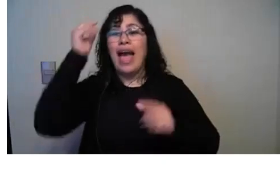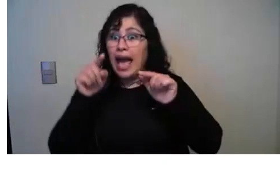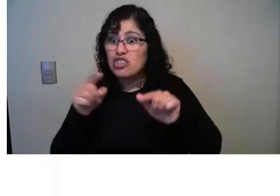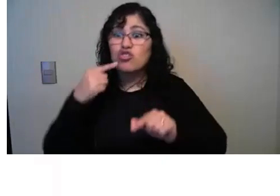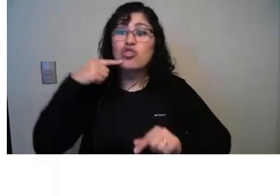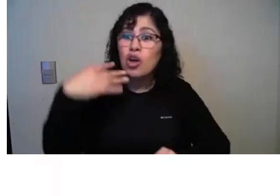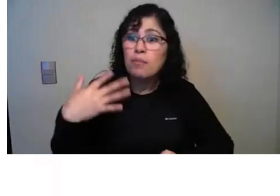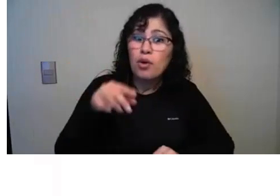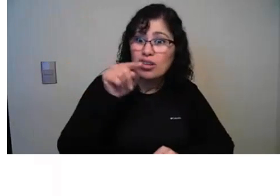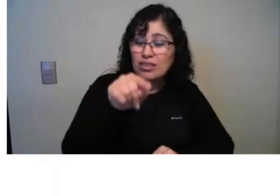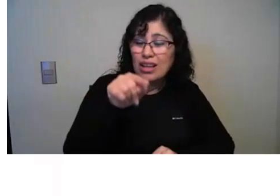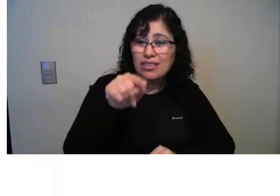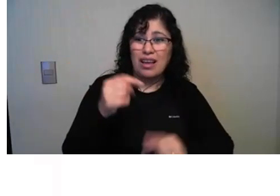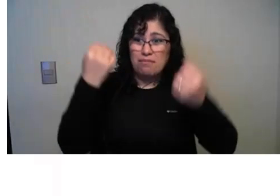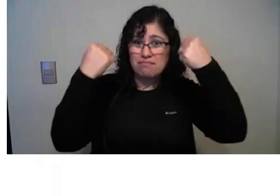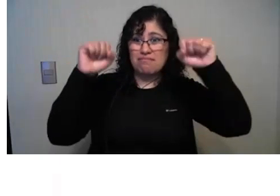información.